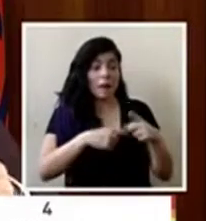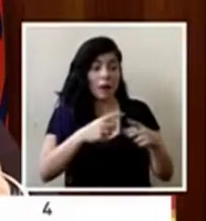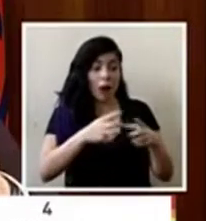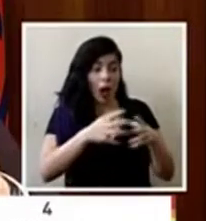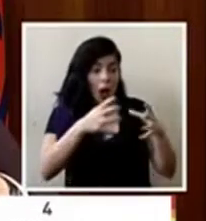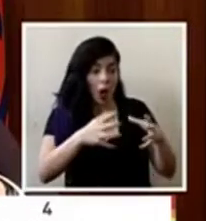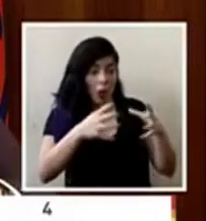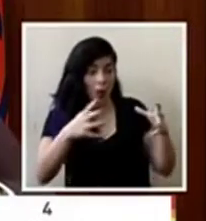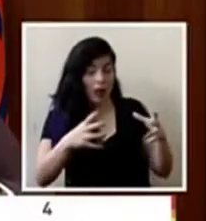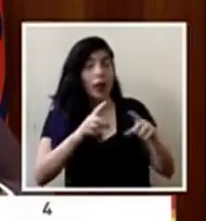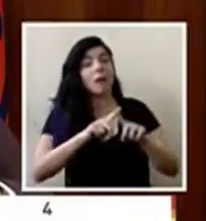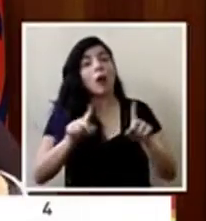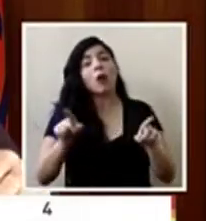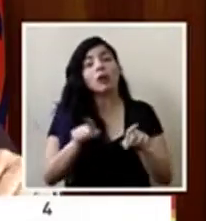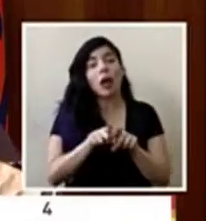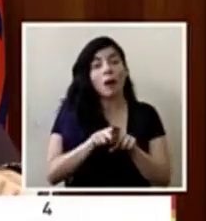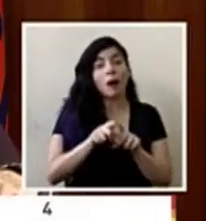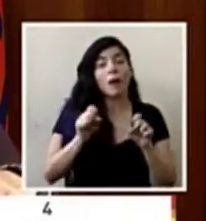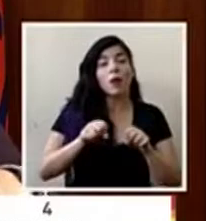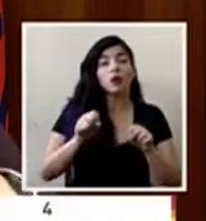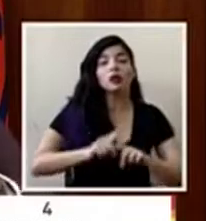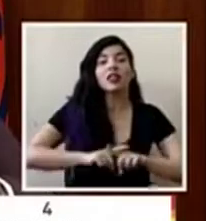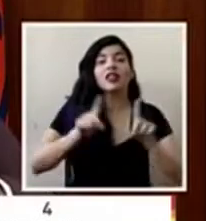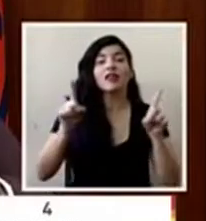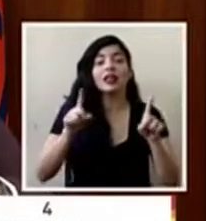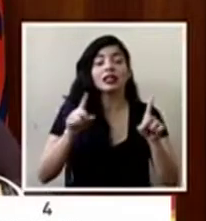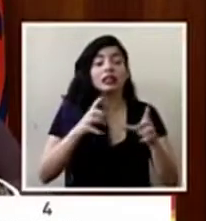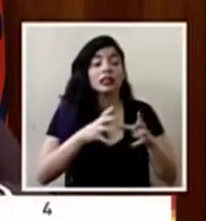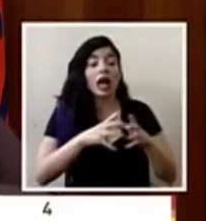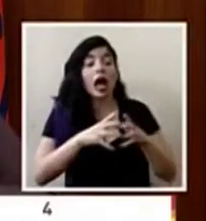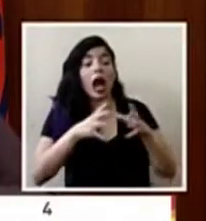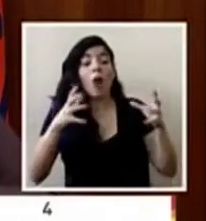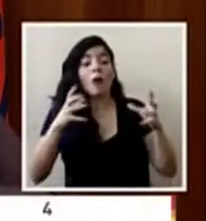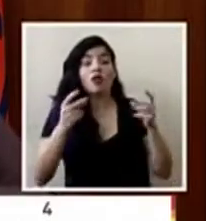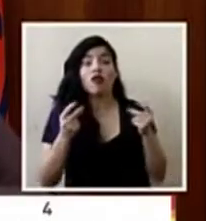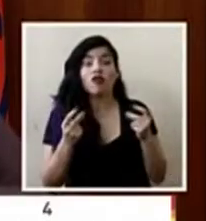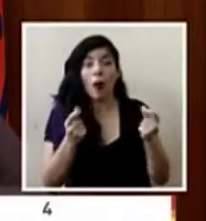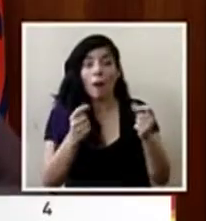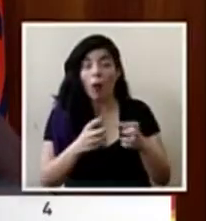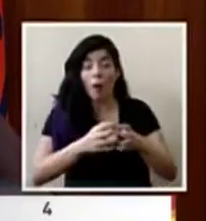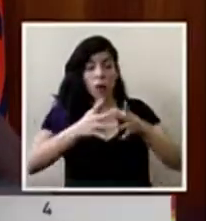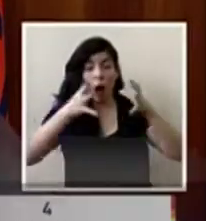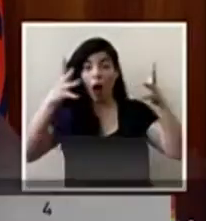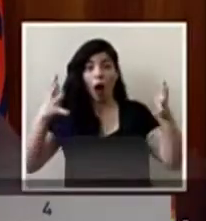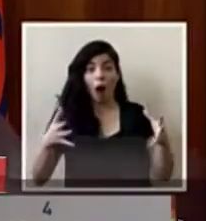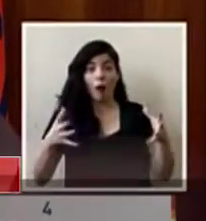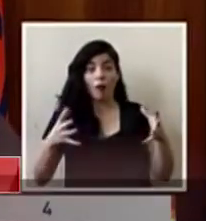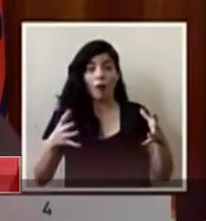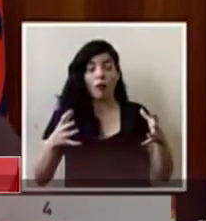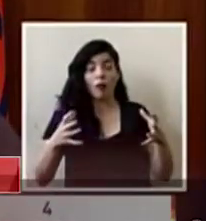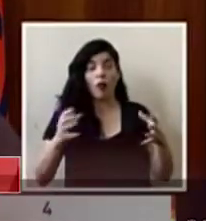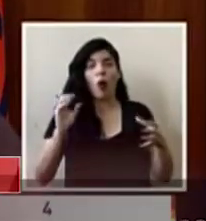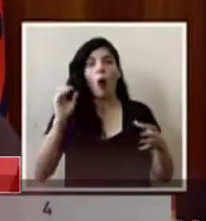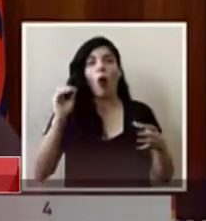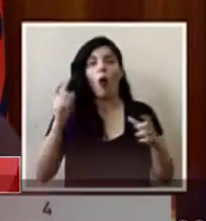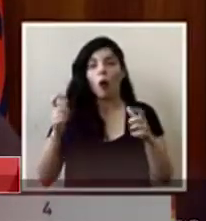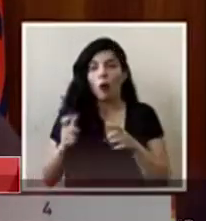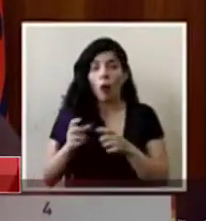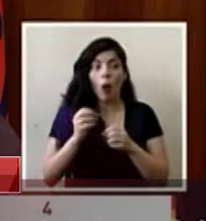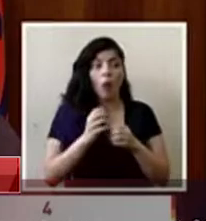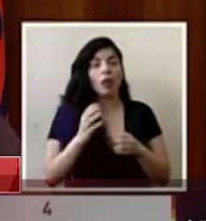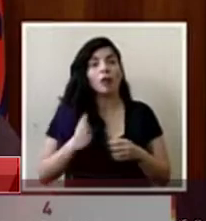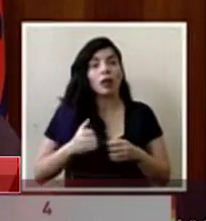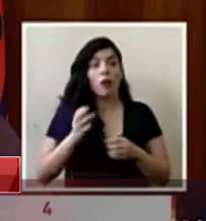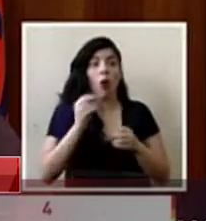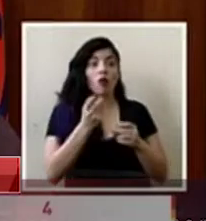aumentando, pero puede significar una gran diferencia en que esto aumente aceleradamente y vayamos a saturar los servicios